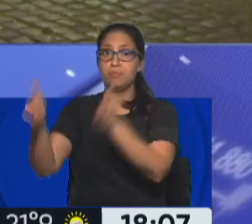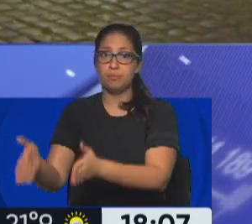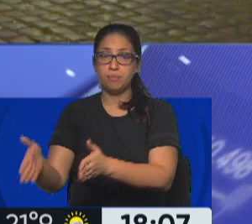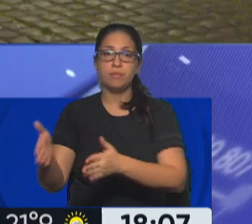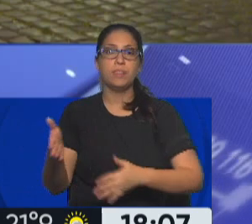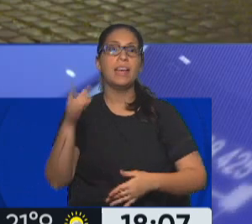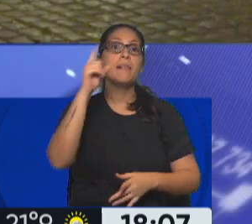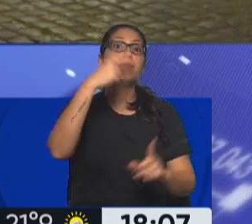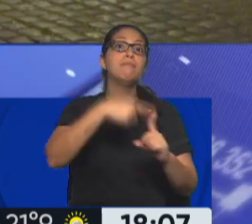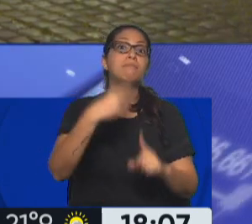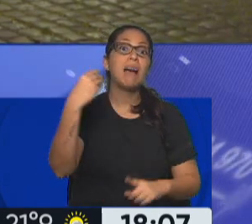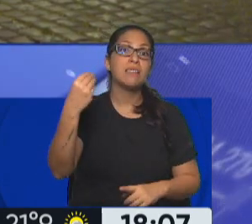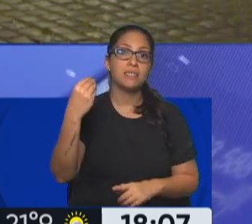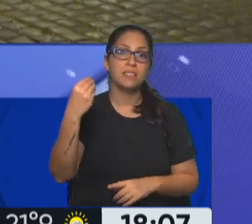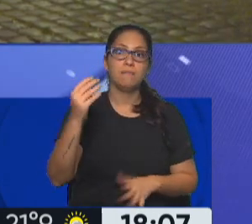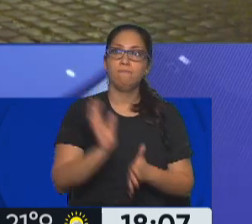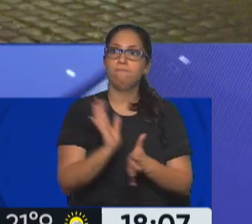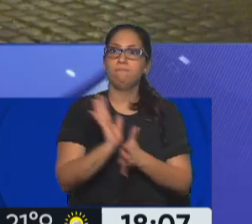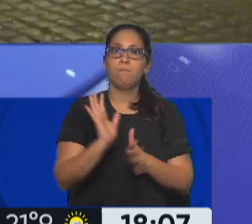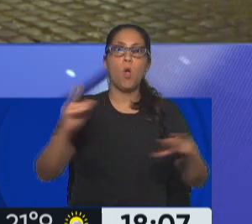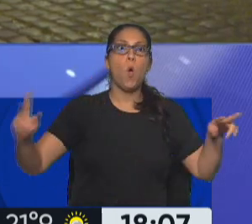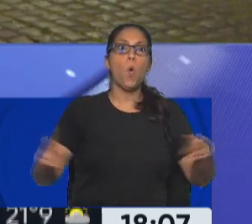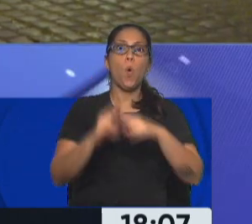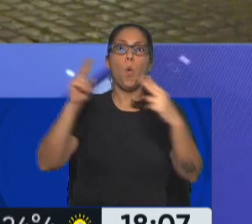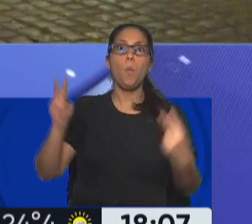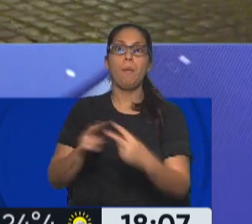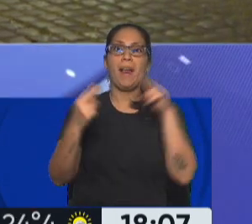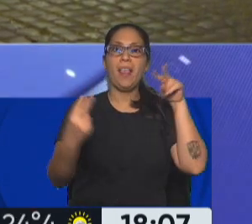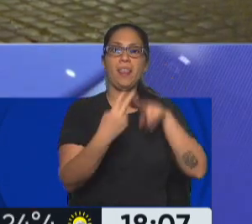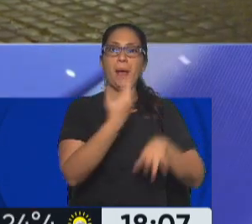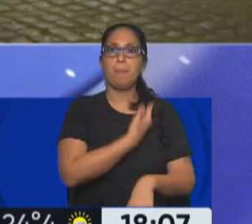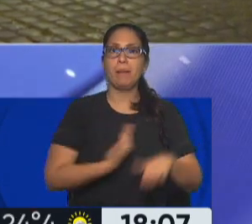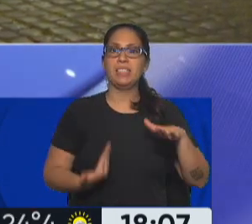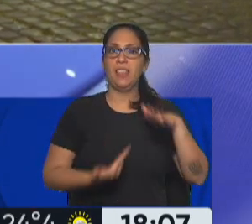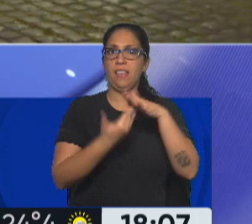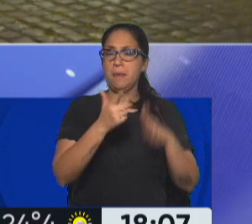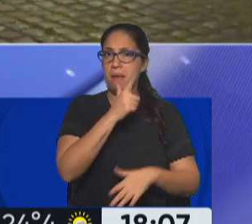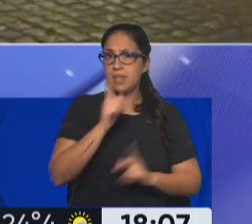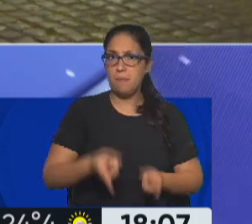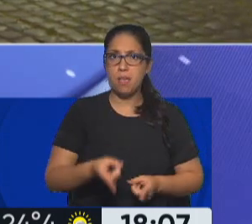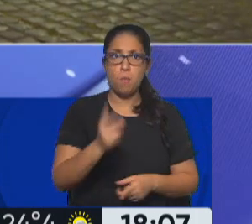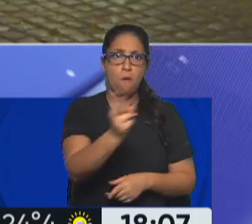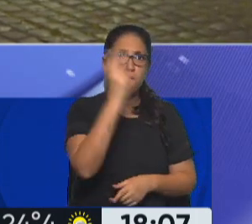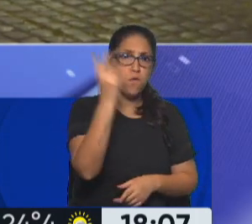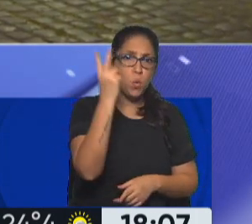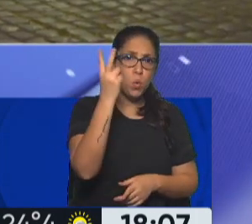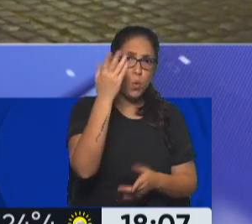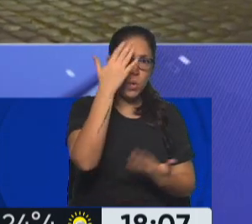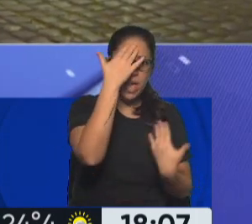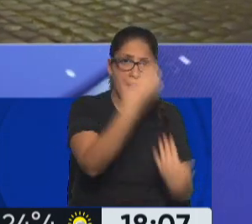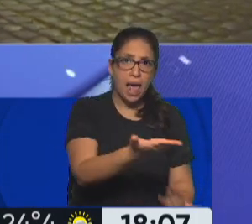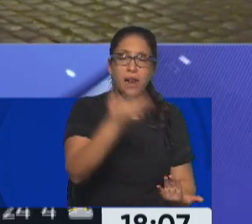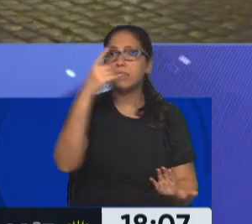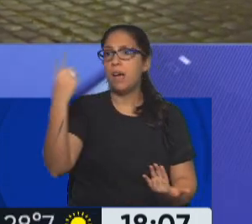Ale, sumar que casi que se volvió también como una cumbre Así presidencial, digo, claro, porque no solo es el funeral, sino también es la presencia de decenas Totalmente.